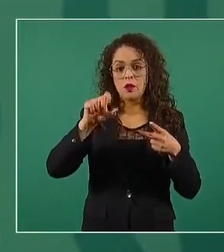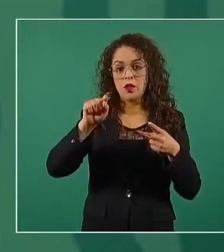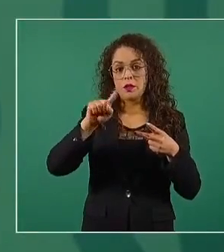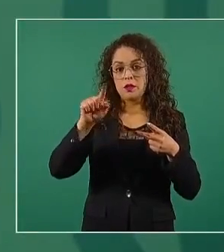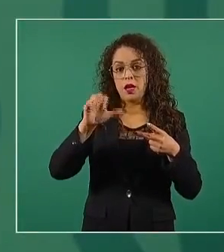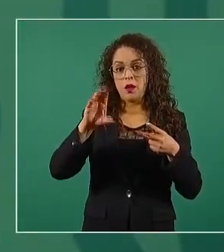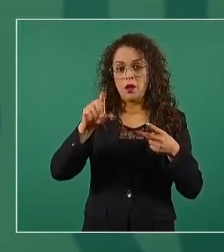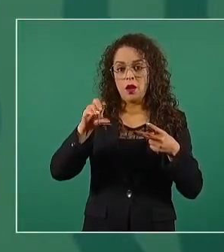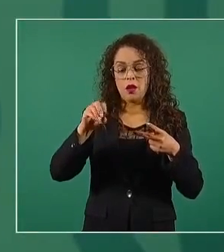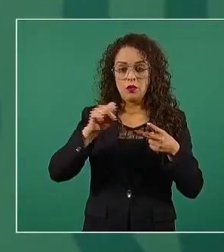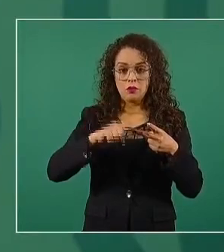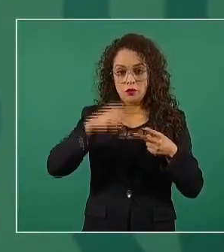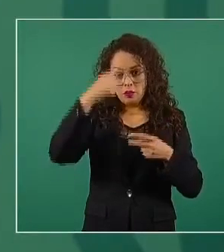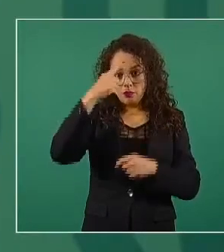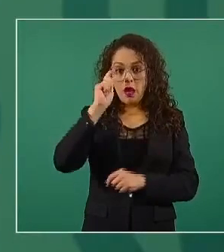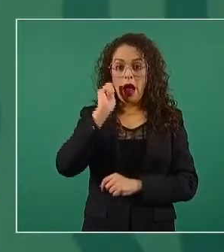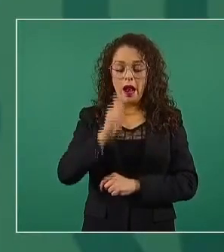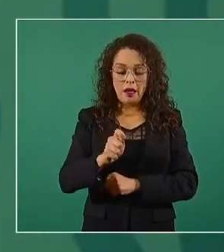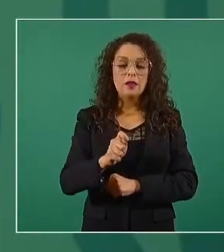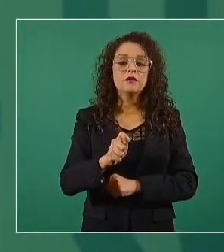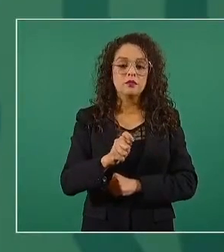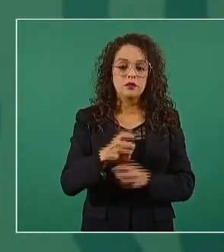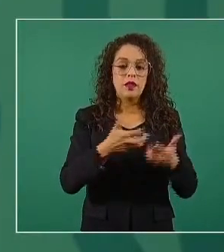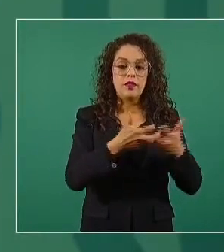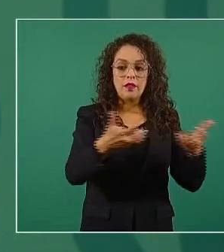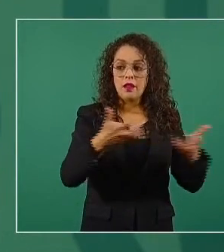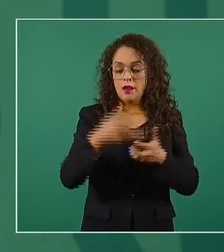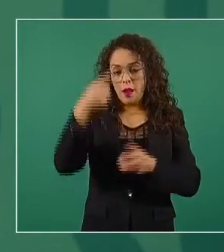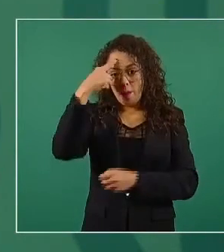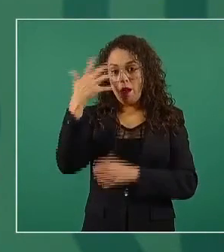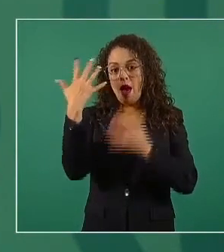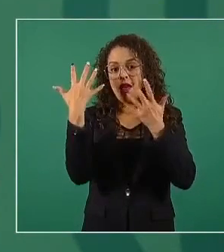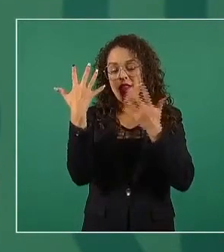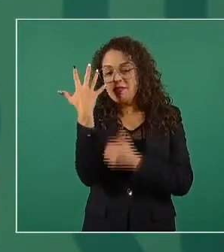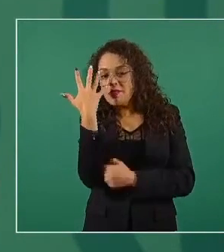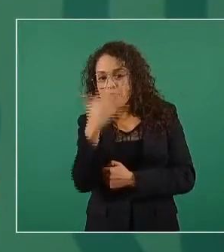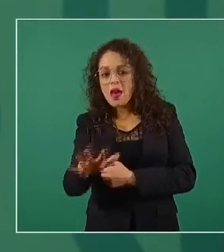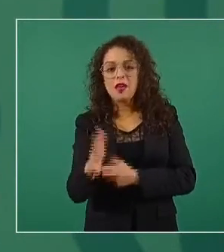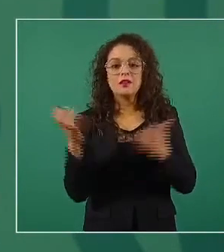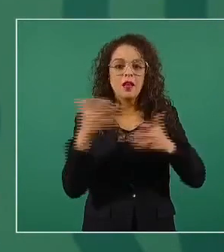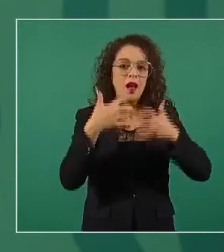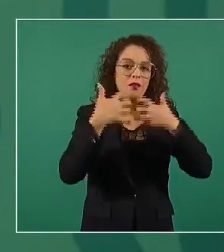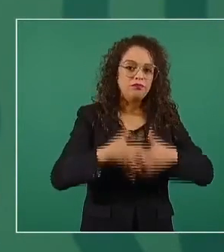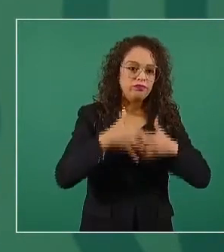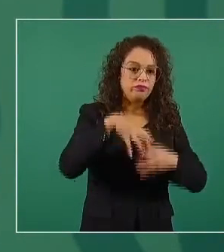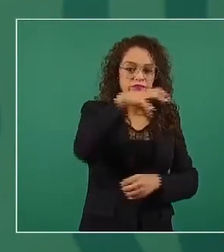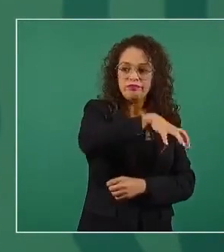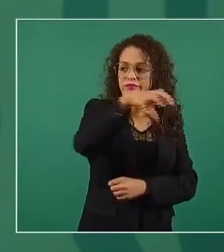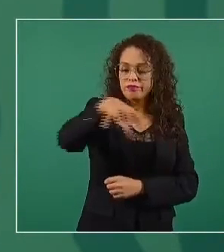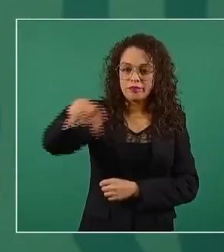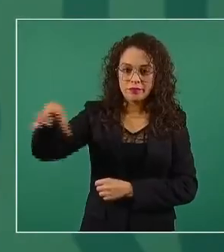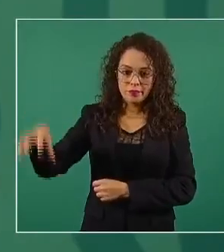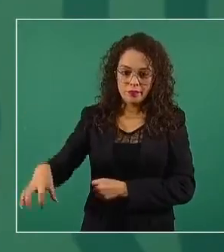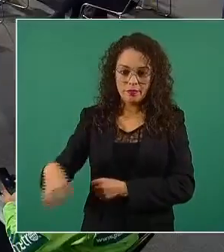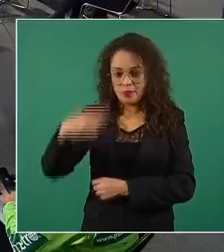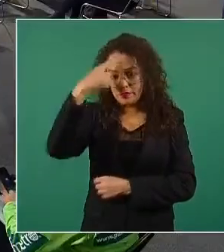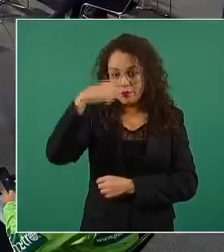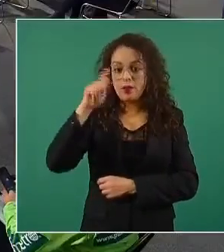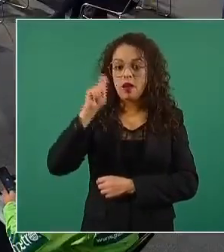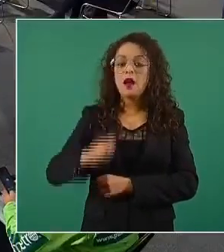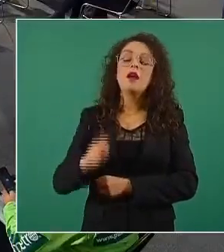la adquisición de los terrenos para los 10 parques industriales, el avance en la rehabilitación de la vía del